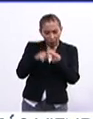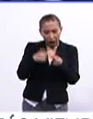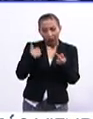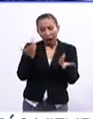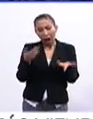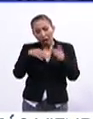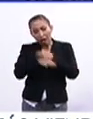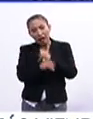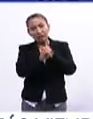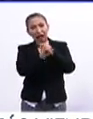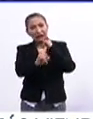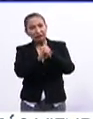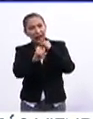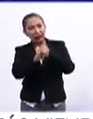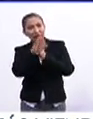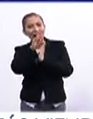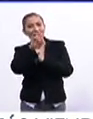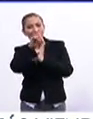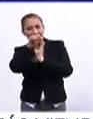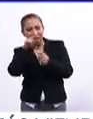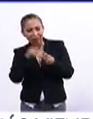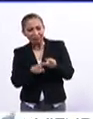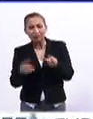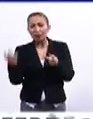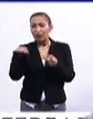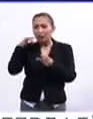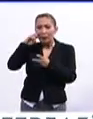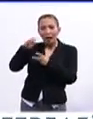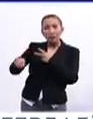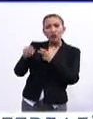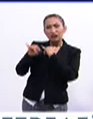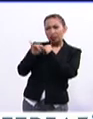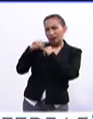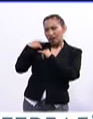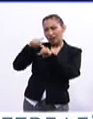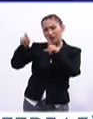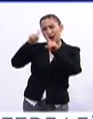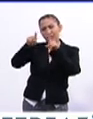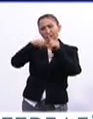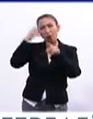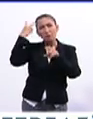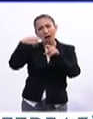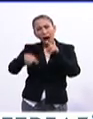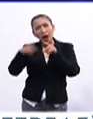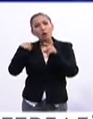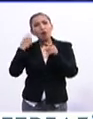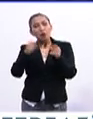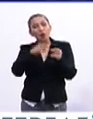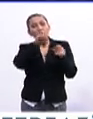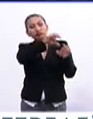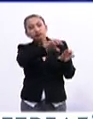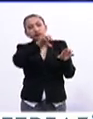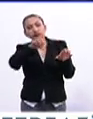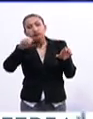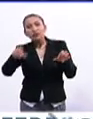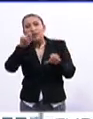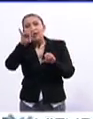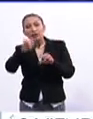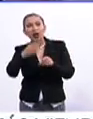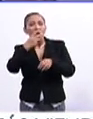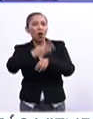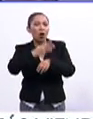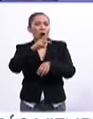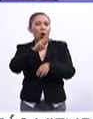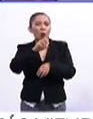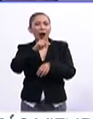nuestros accesos a las páginas de redes sociales, cuando navegamos internet, cuando nosotros viajamos. Vamos dejando una huella al utilizar el Waze,